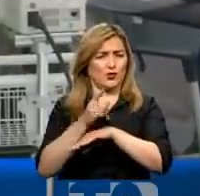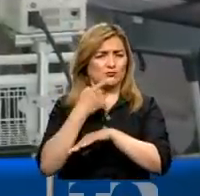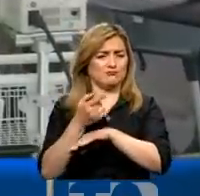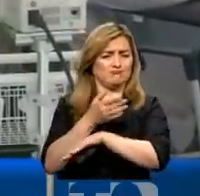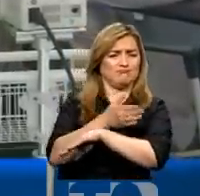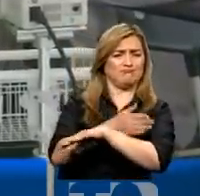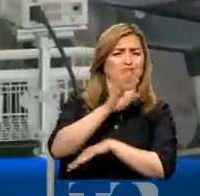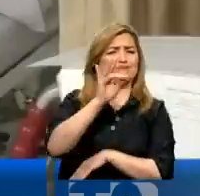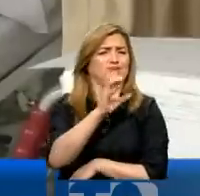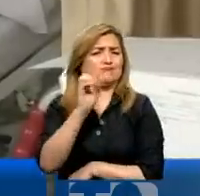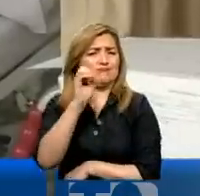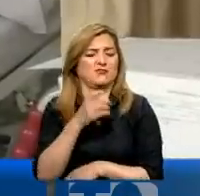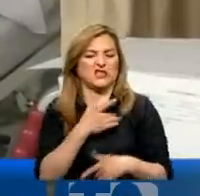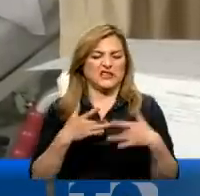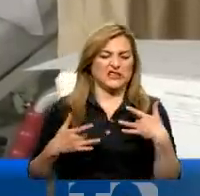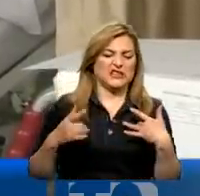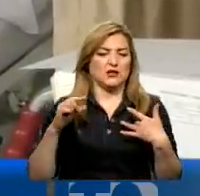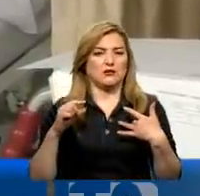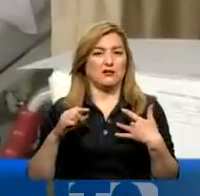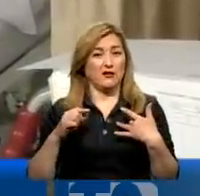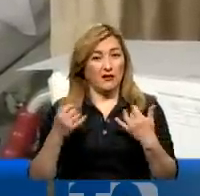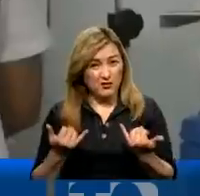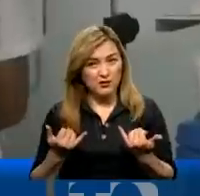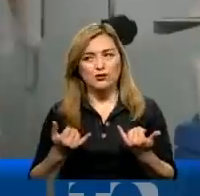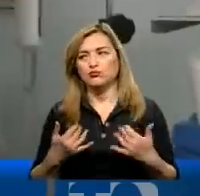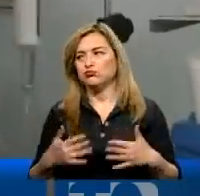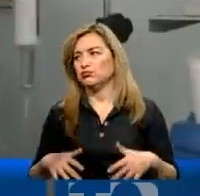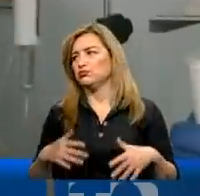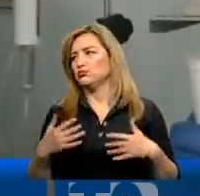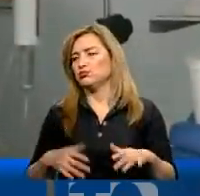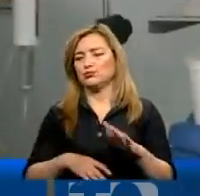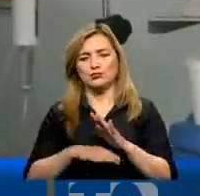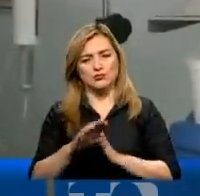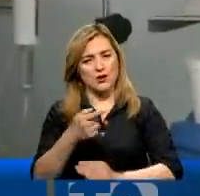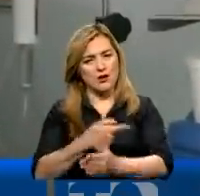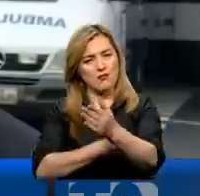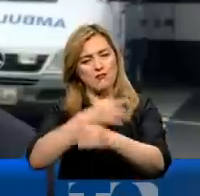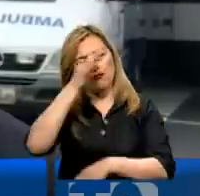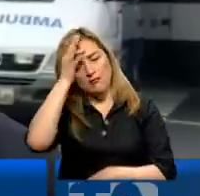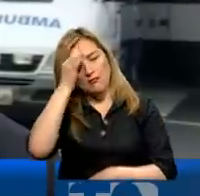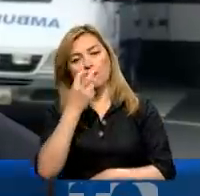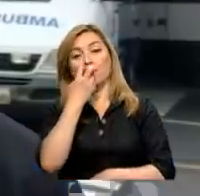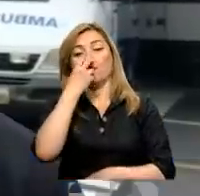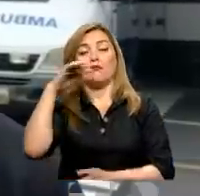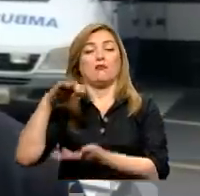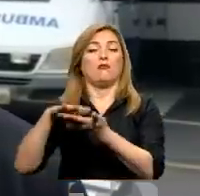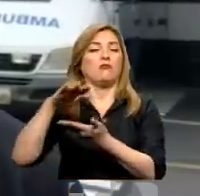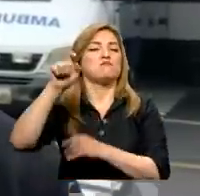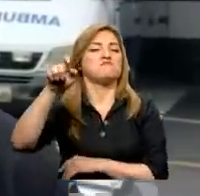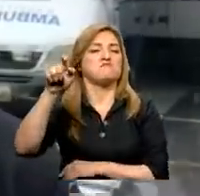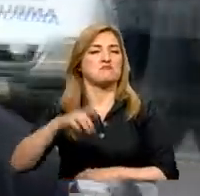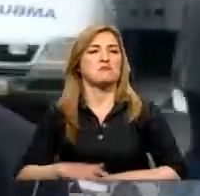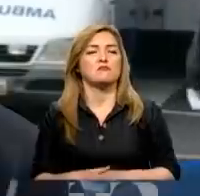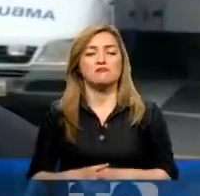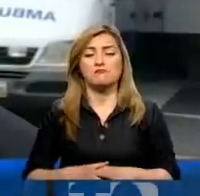tenían síntomas leves, pero ahora la mayor parte presenta cuadros graves y requiere hospitalización. Aumento de pacientes hospitalarios de